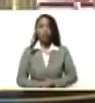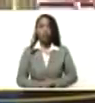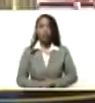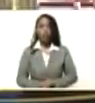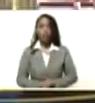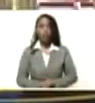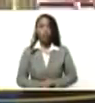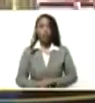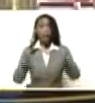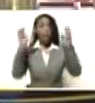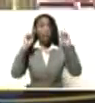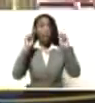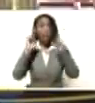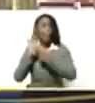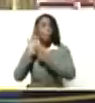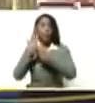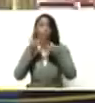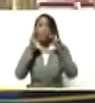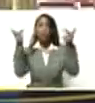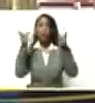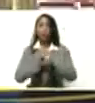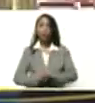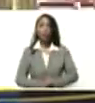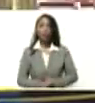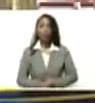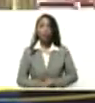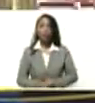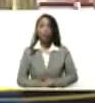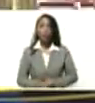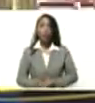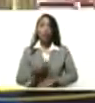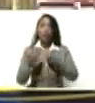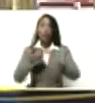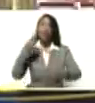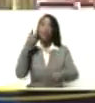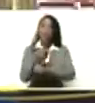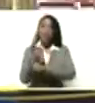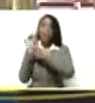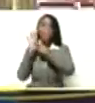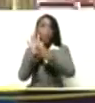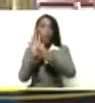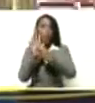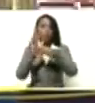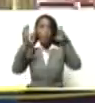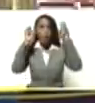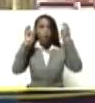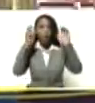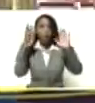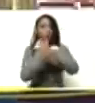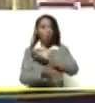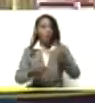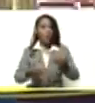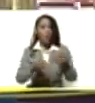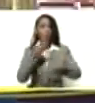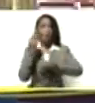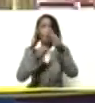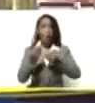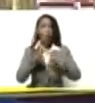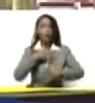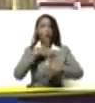es un tema que planteamos públicamente cómo deben plantearse los temas de interés común de